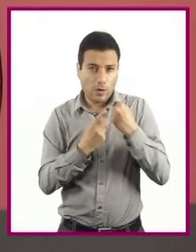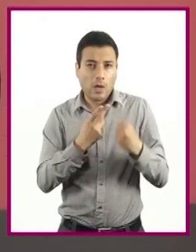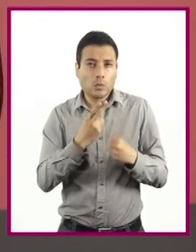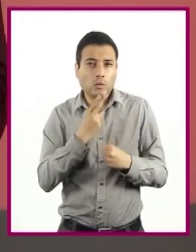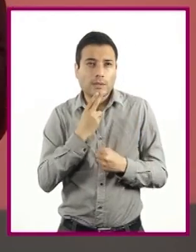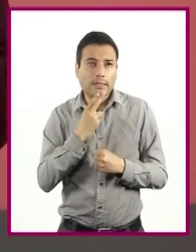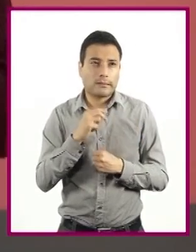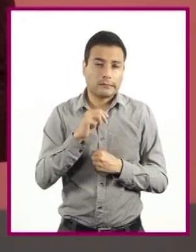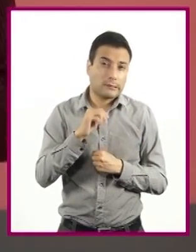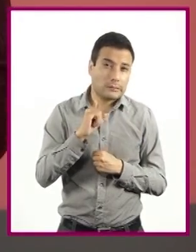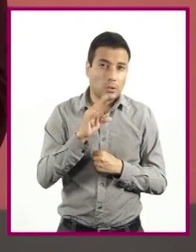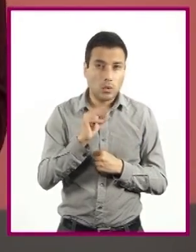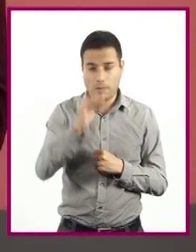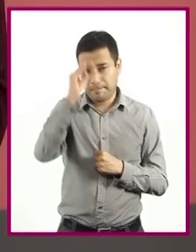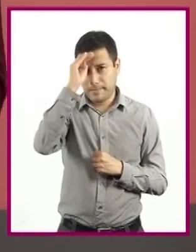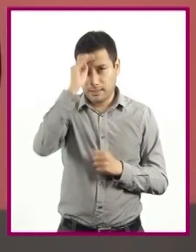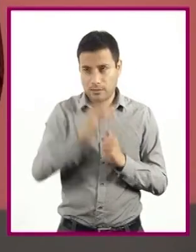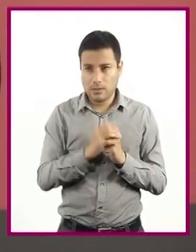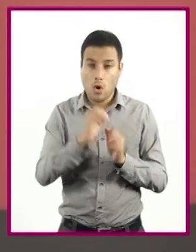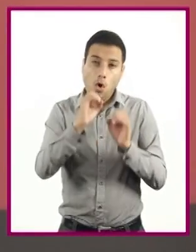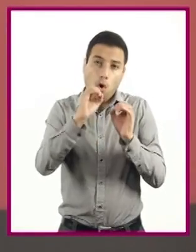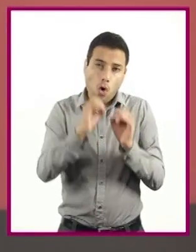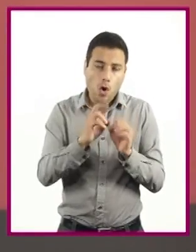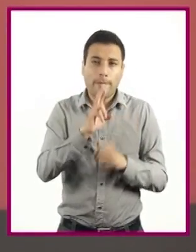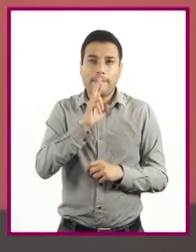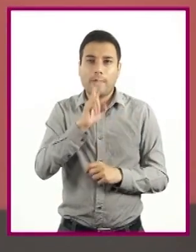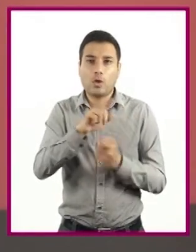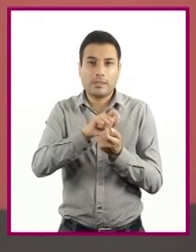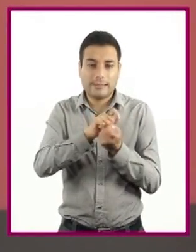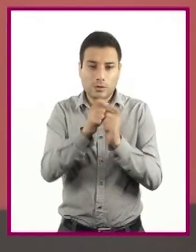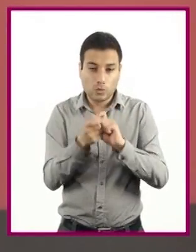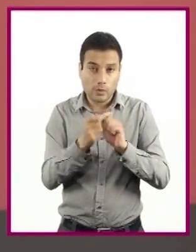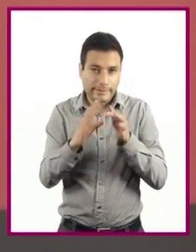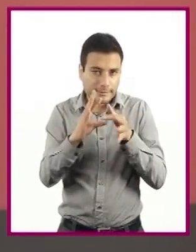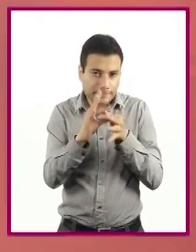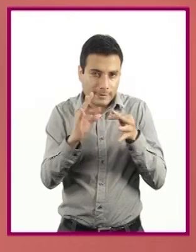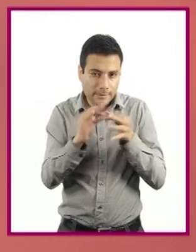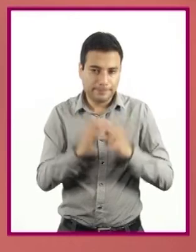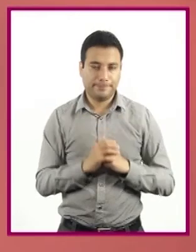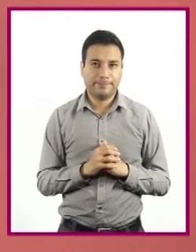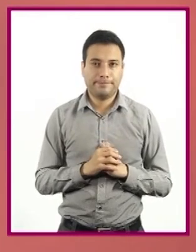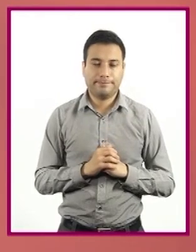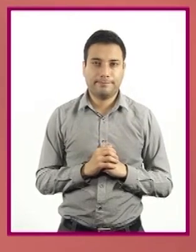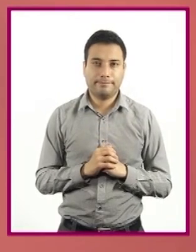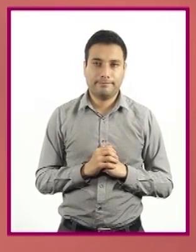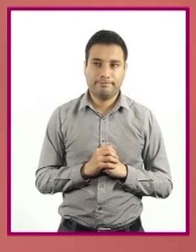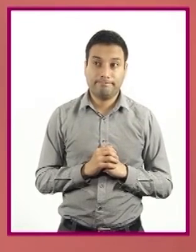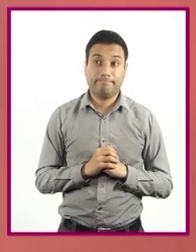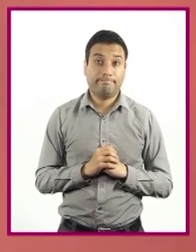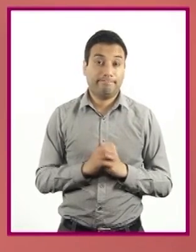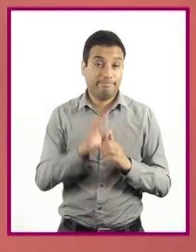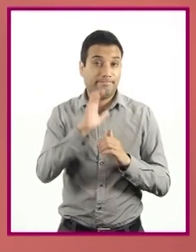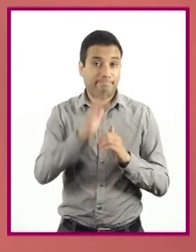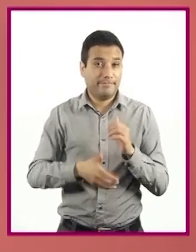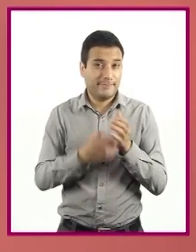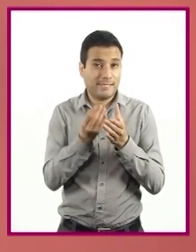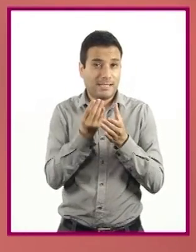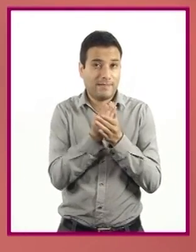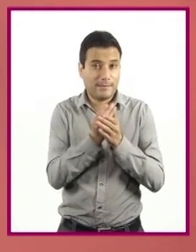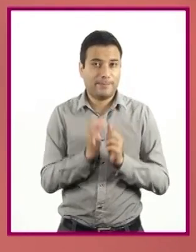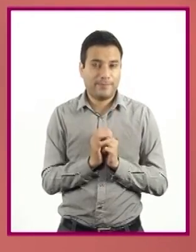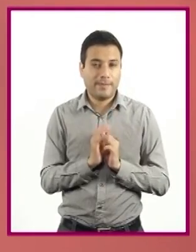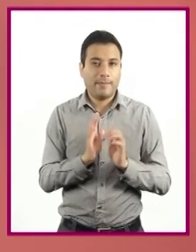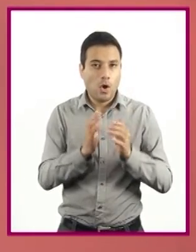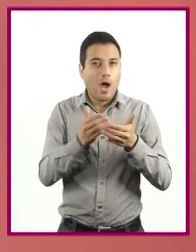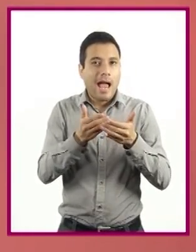metáforas originales y si debe recurrir a la traducción explicativa. Estamos por terminar la sesión, pero